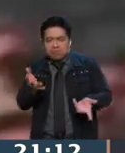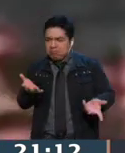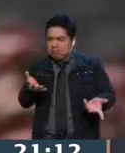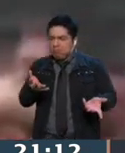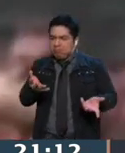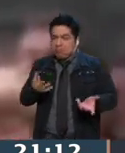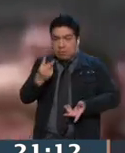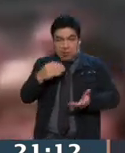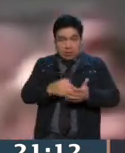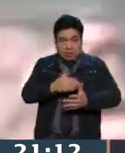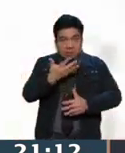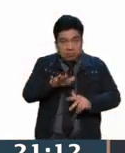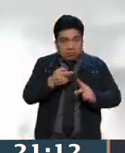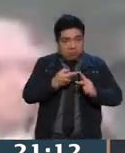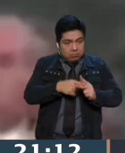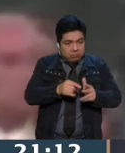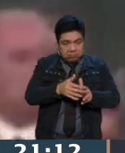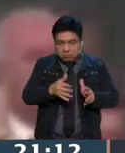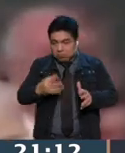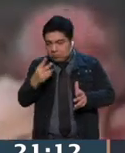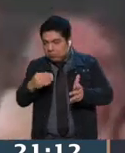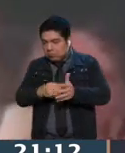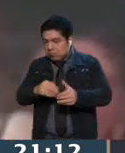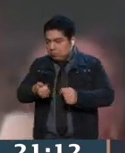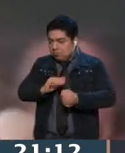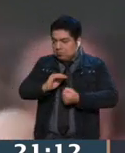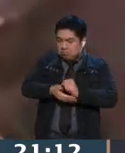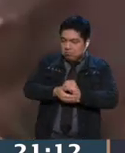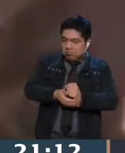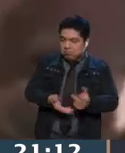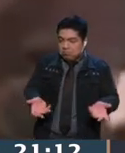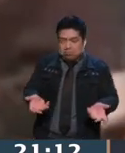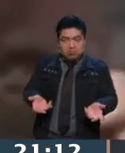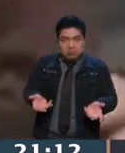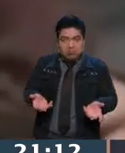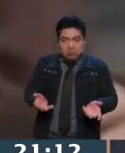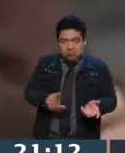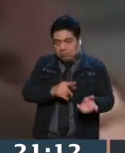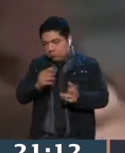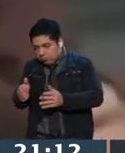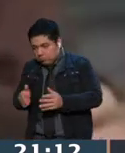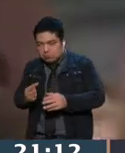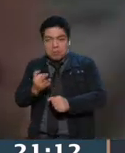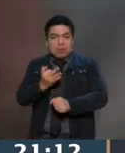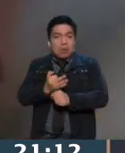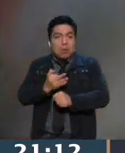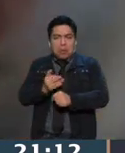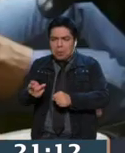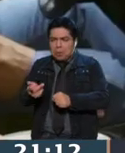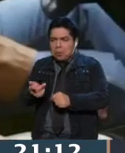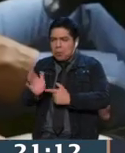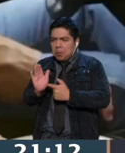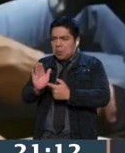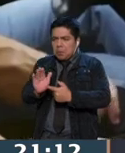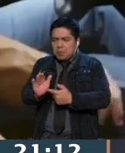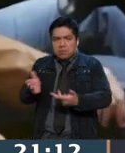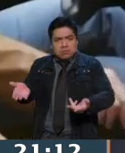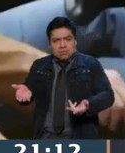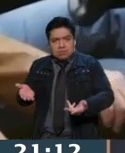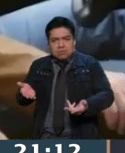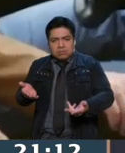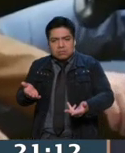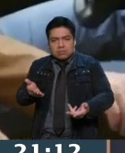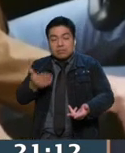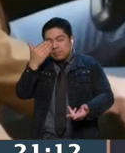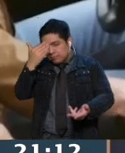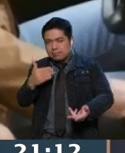el 2010, se cierra en 2011 y la vemos apenas ahora, ¿no? No tengo la menor duda